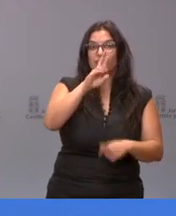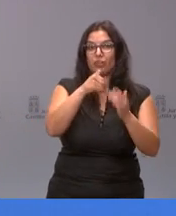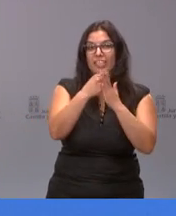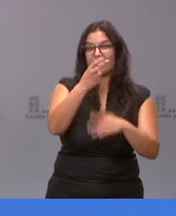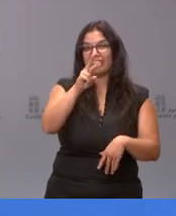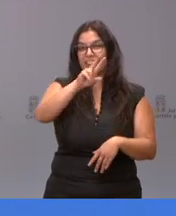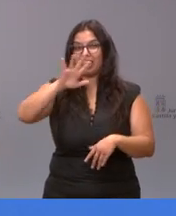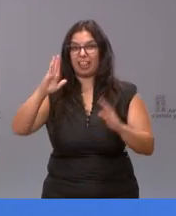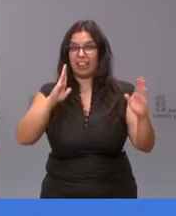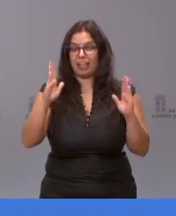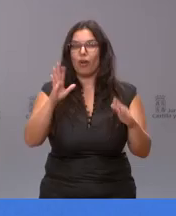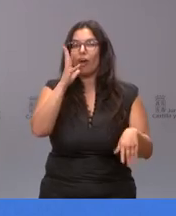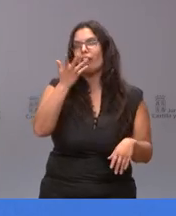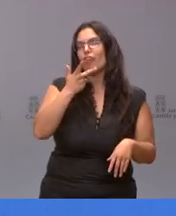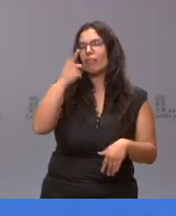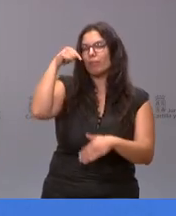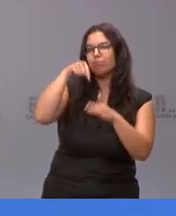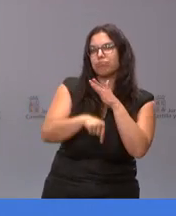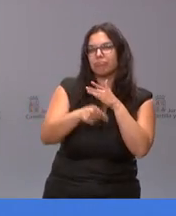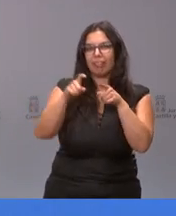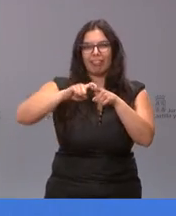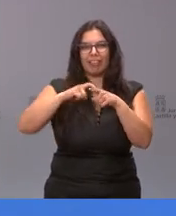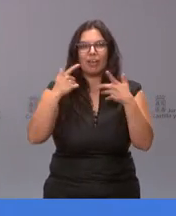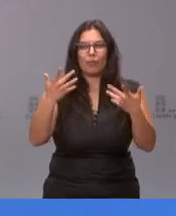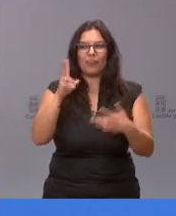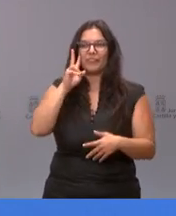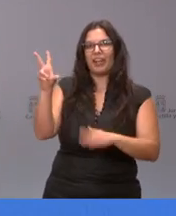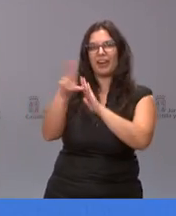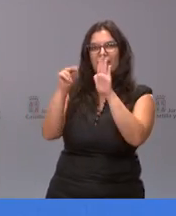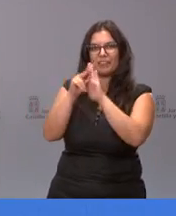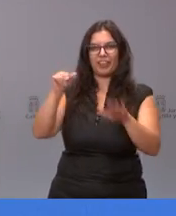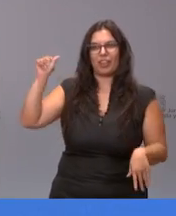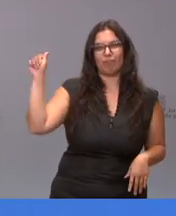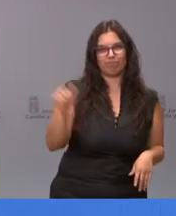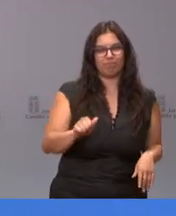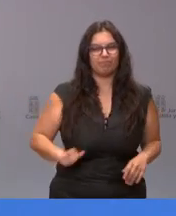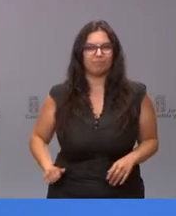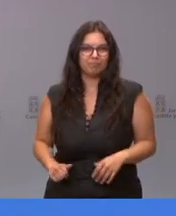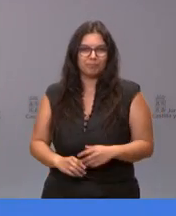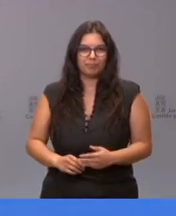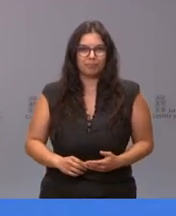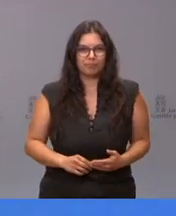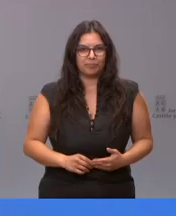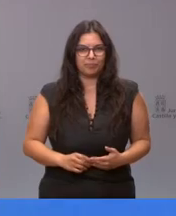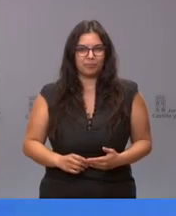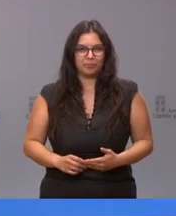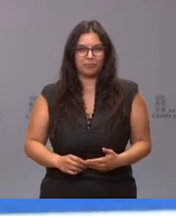2022-2025. Conocemos sus particularidades con el siguiente vídeo que podrán ver a continuación.